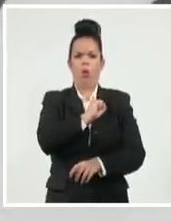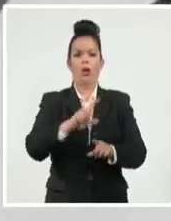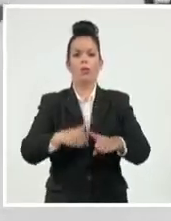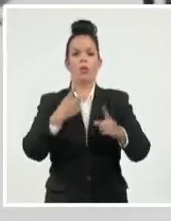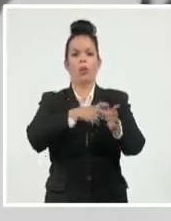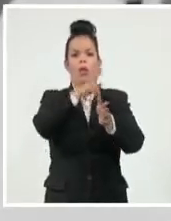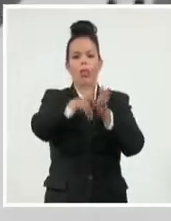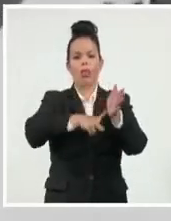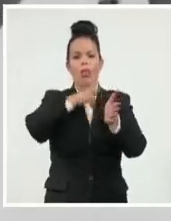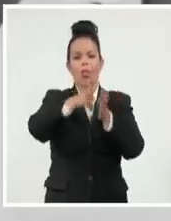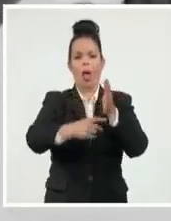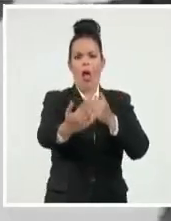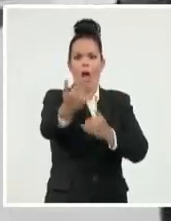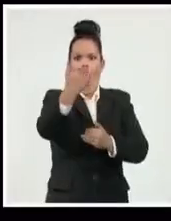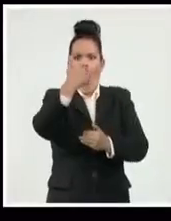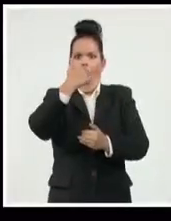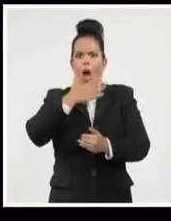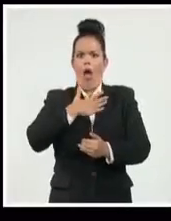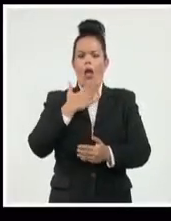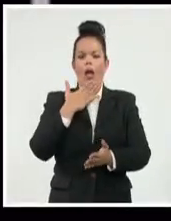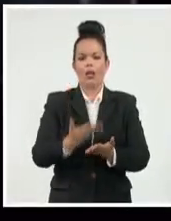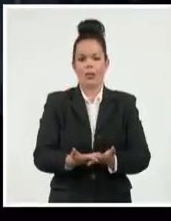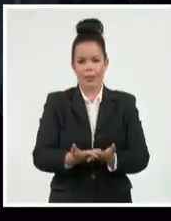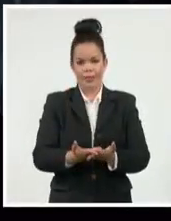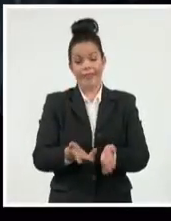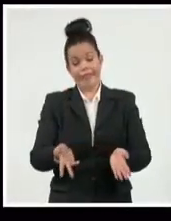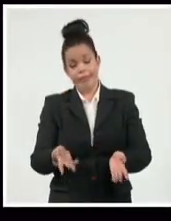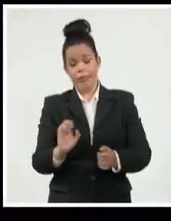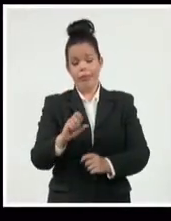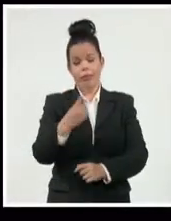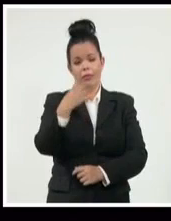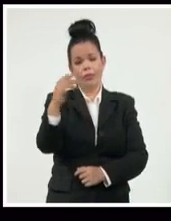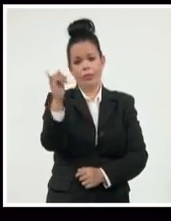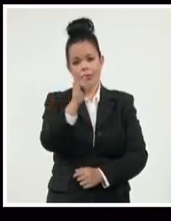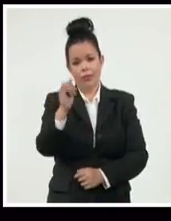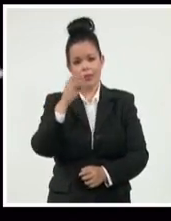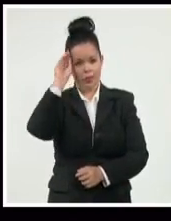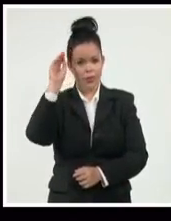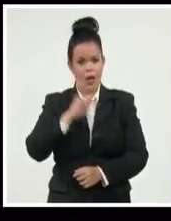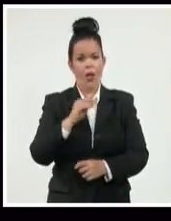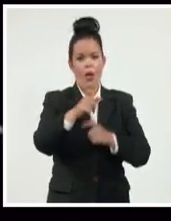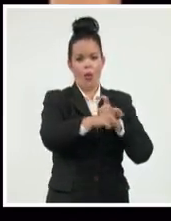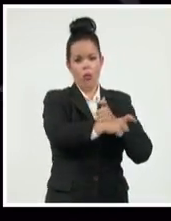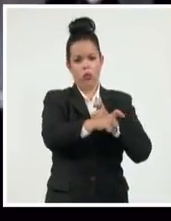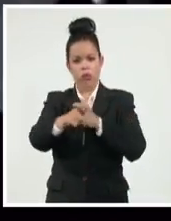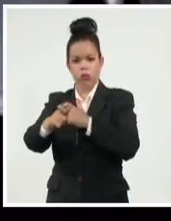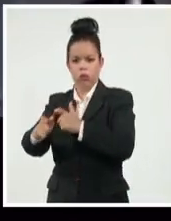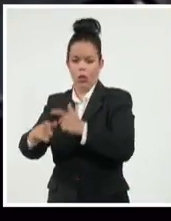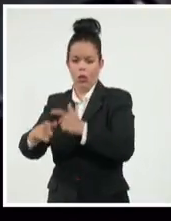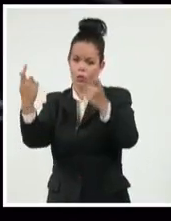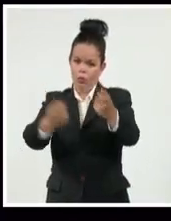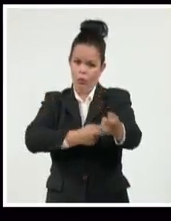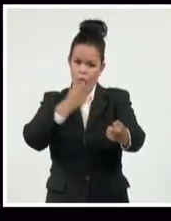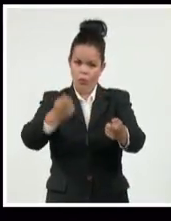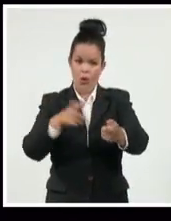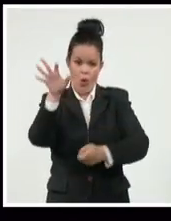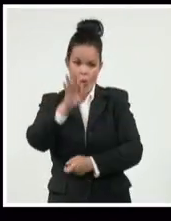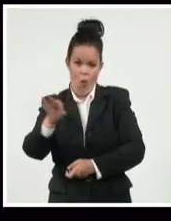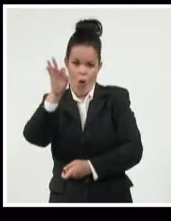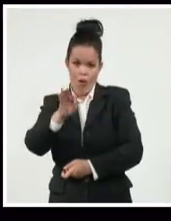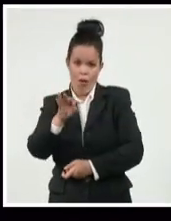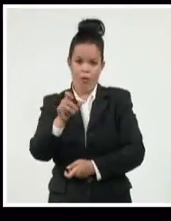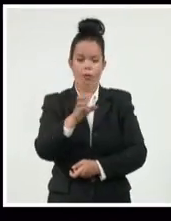se les venía encima. A pesar de la invasión mambisa de oriente a occidente, la orgullosa